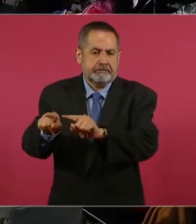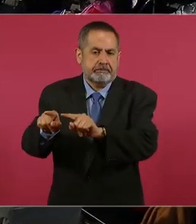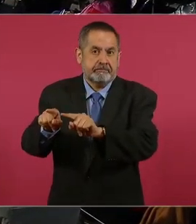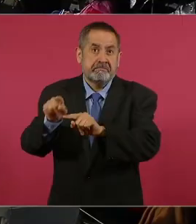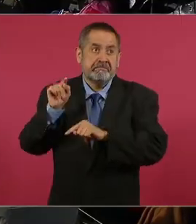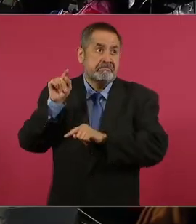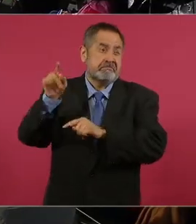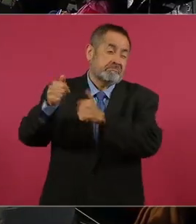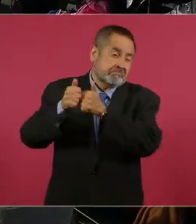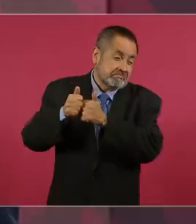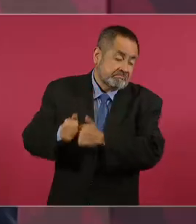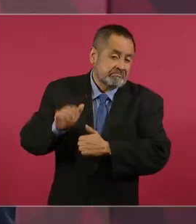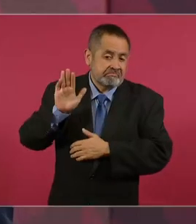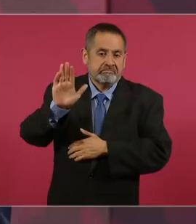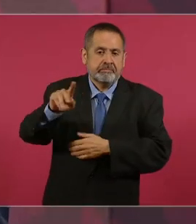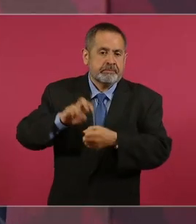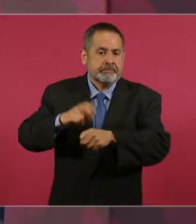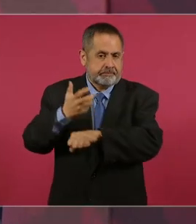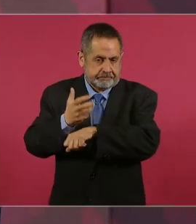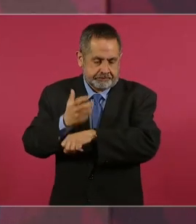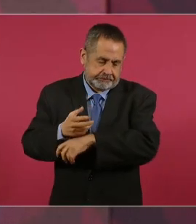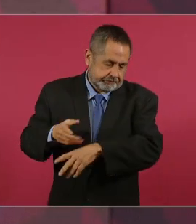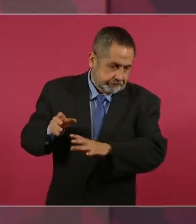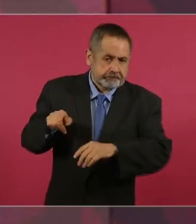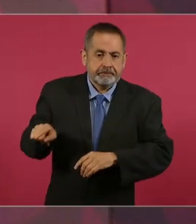asilado a Estados Unidos.